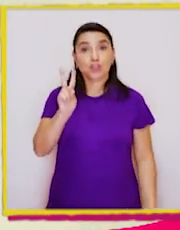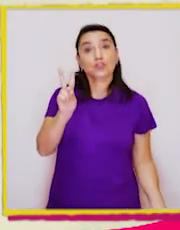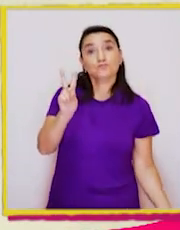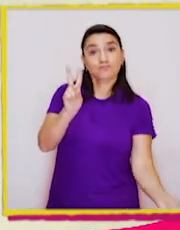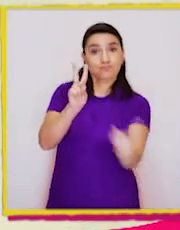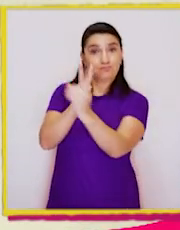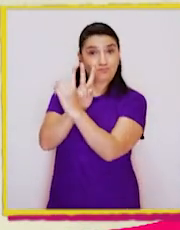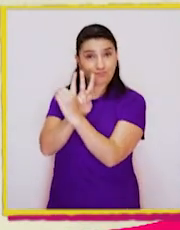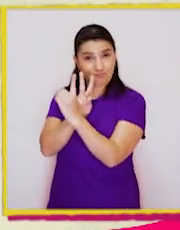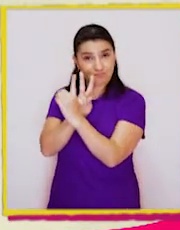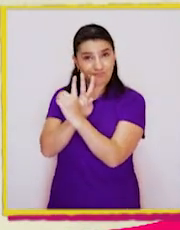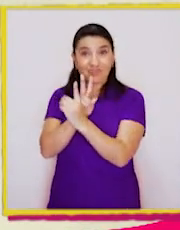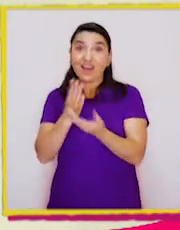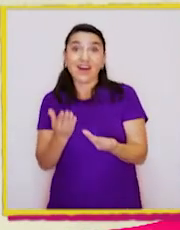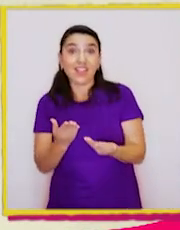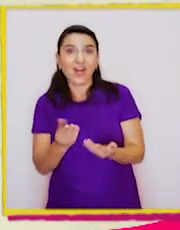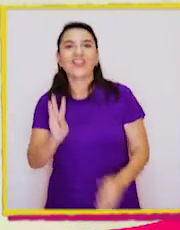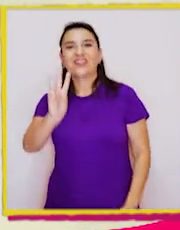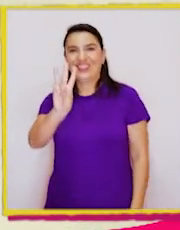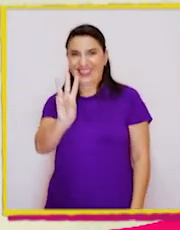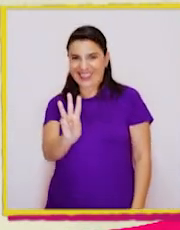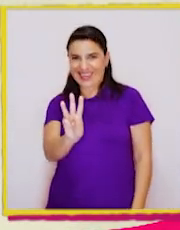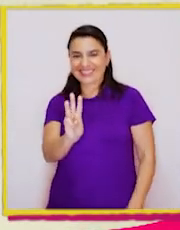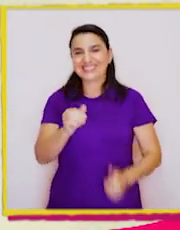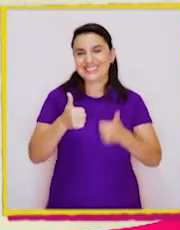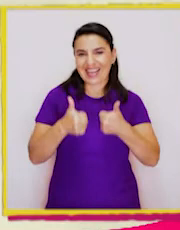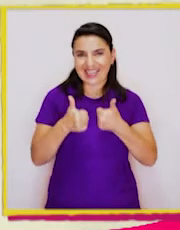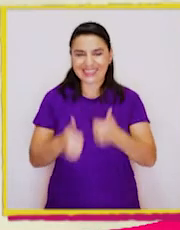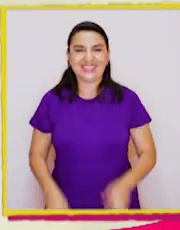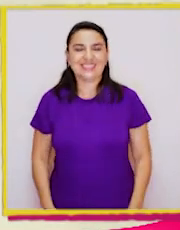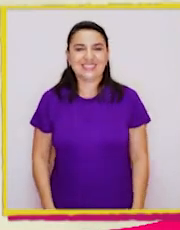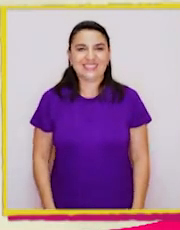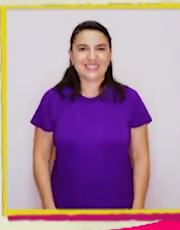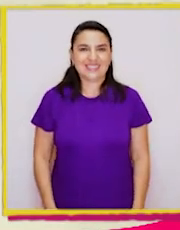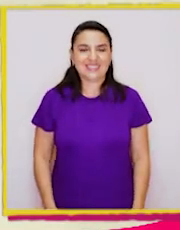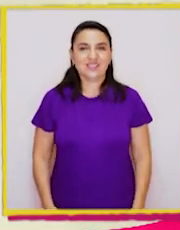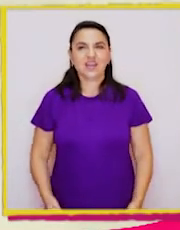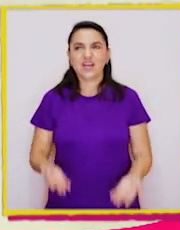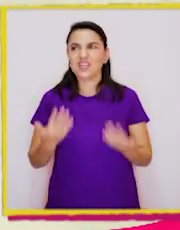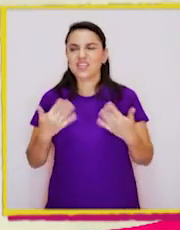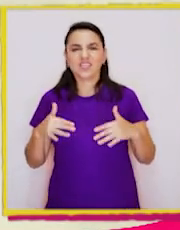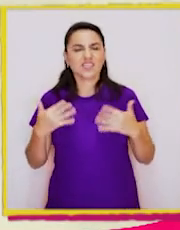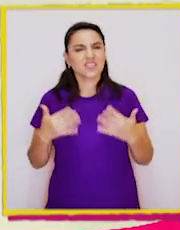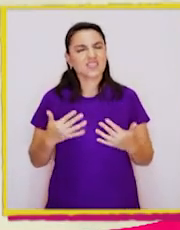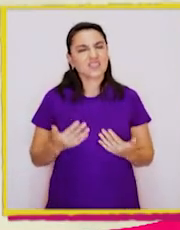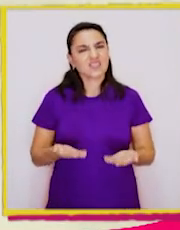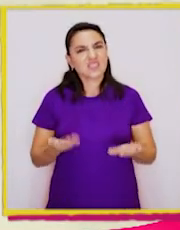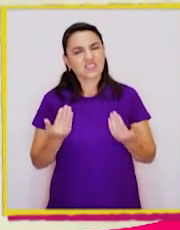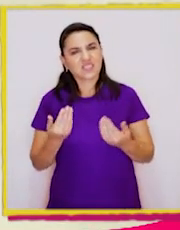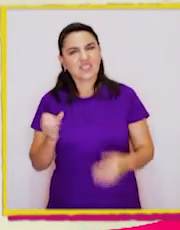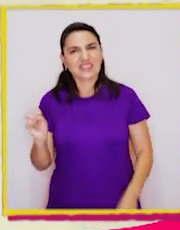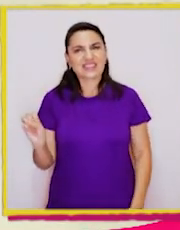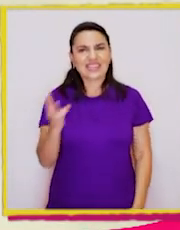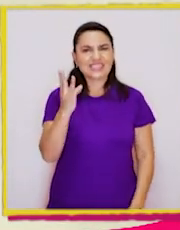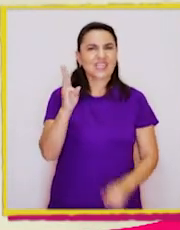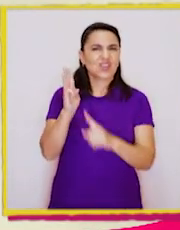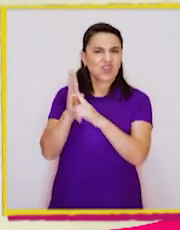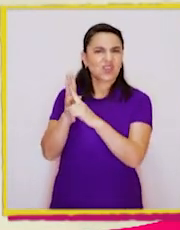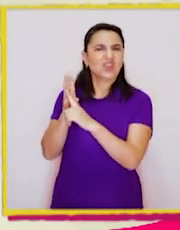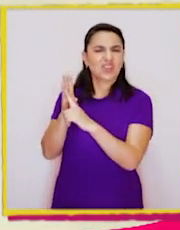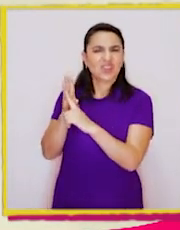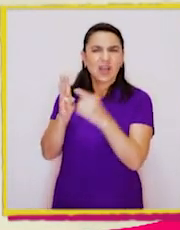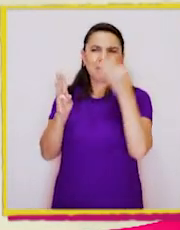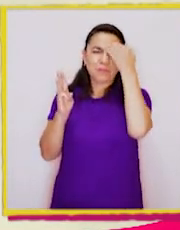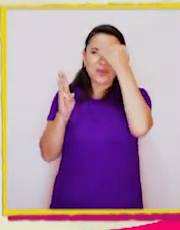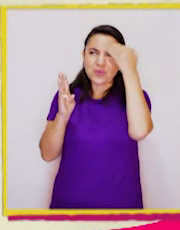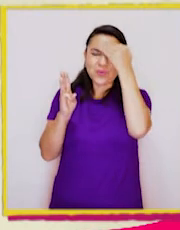uno más a los dos, serían tres. ¡Excelente! Ay, ¿y si al tercer quita